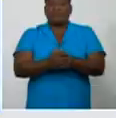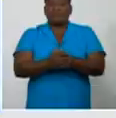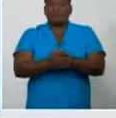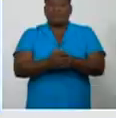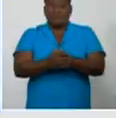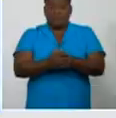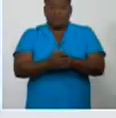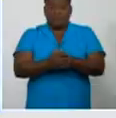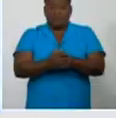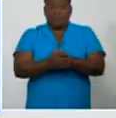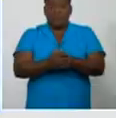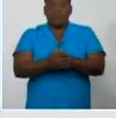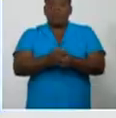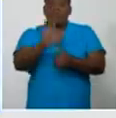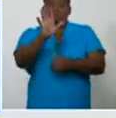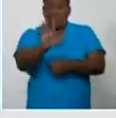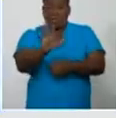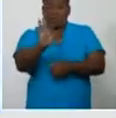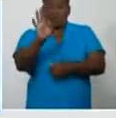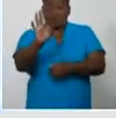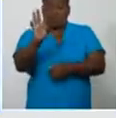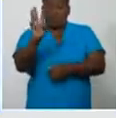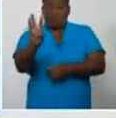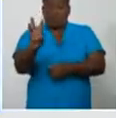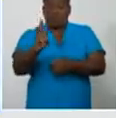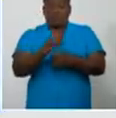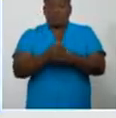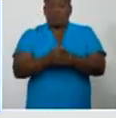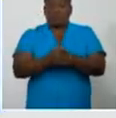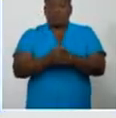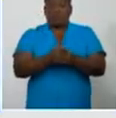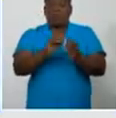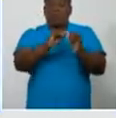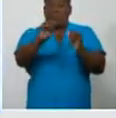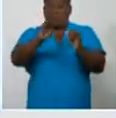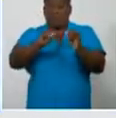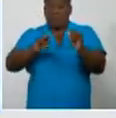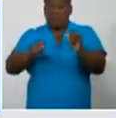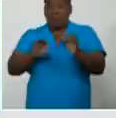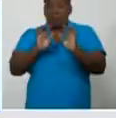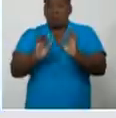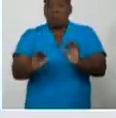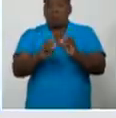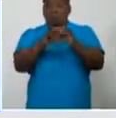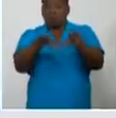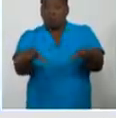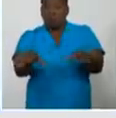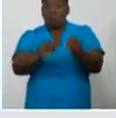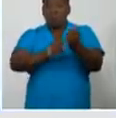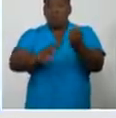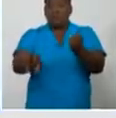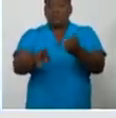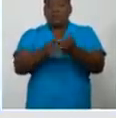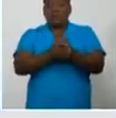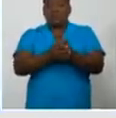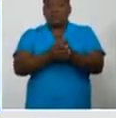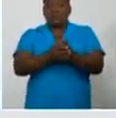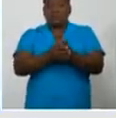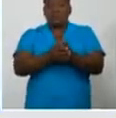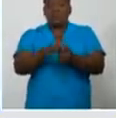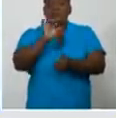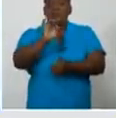autóctonos, 583, distribuido como es característico en esta provincia, en sus